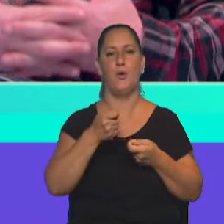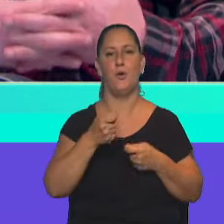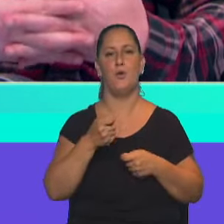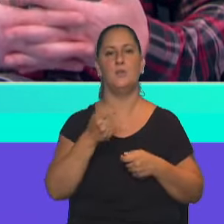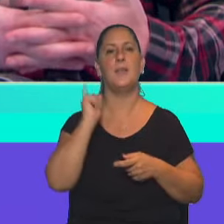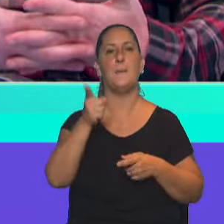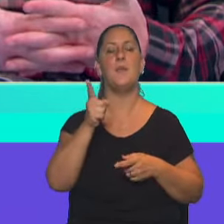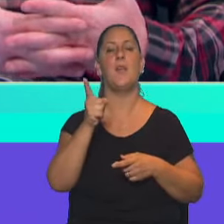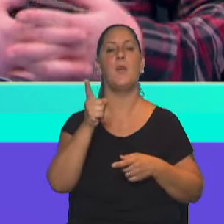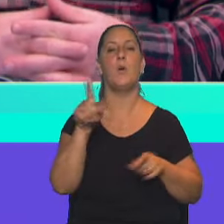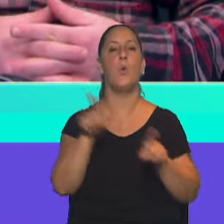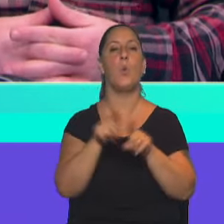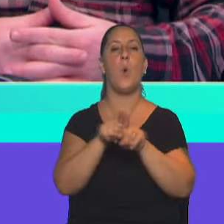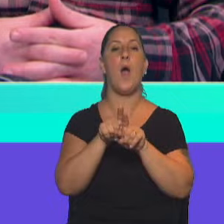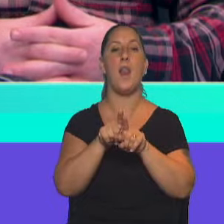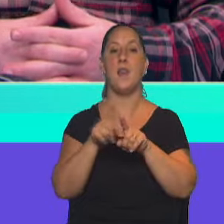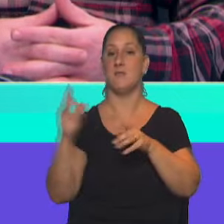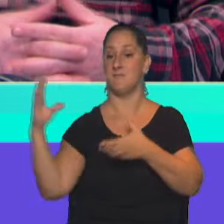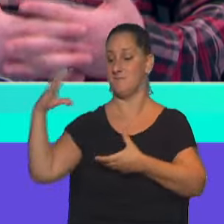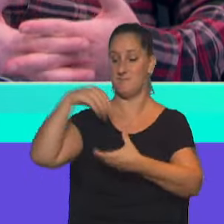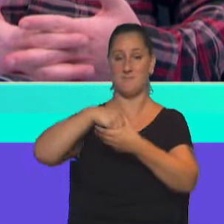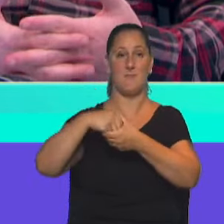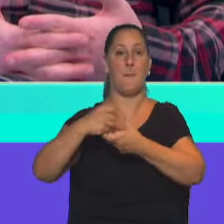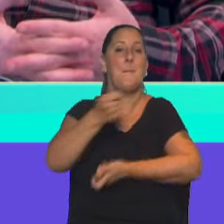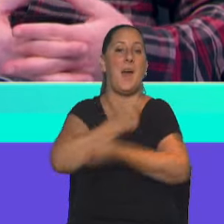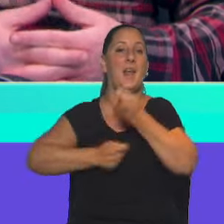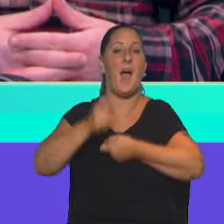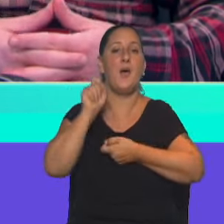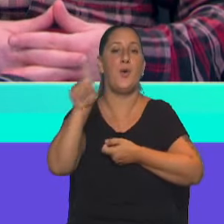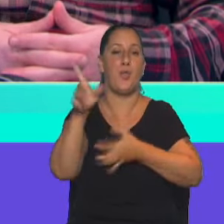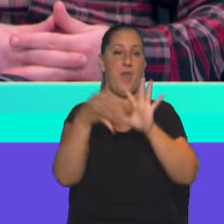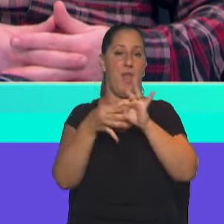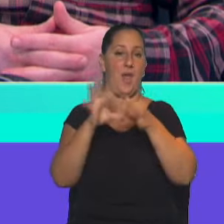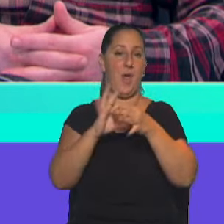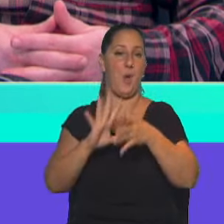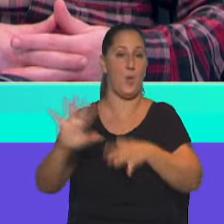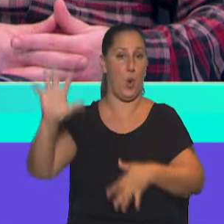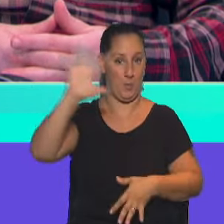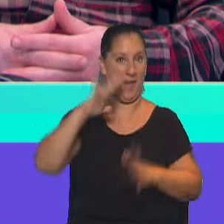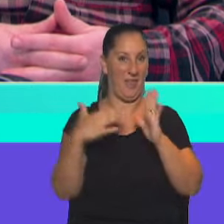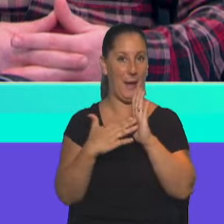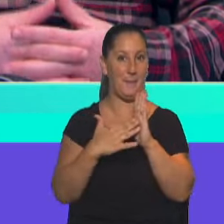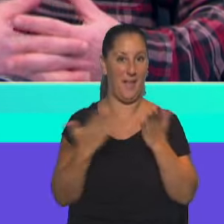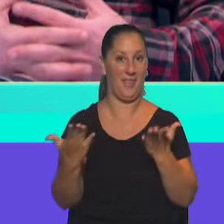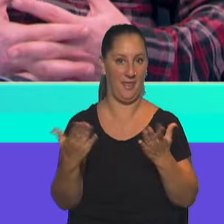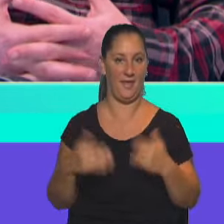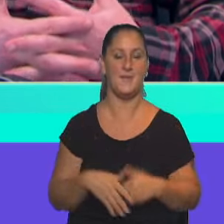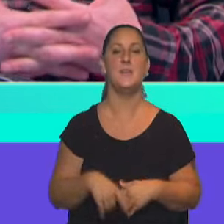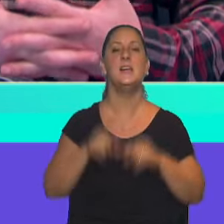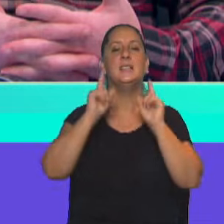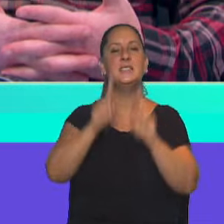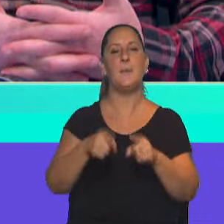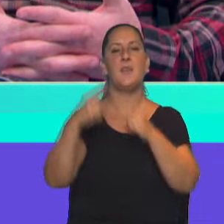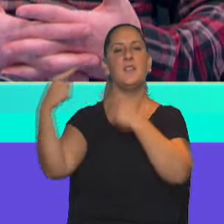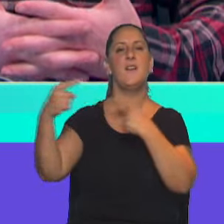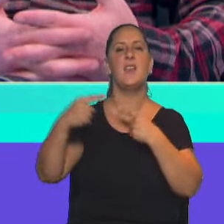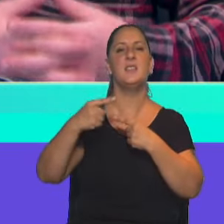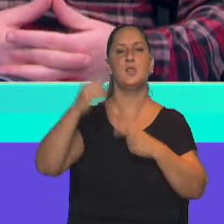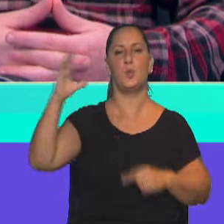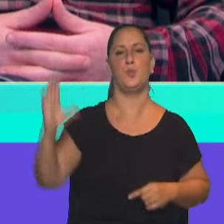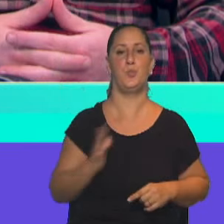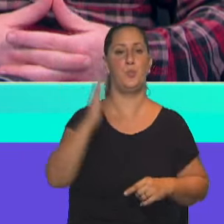incorporarse por ejemplo al mercado europeo y comentaba antes justamente en la cuestión de las diferencias en cuanto a producción